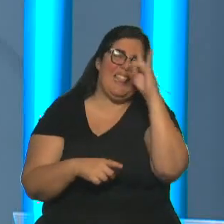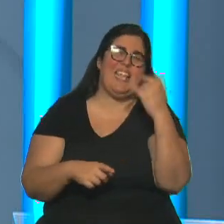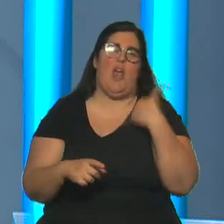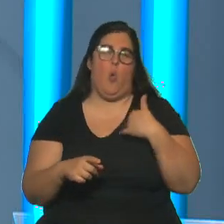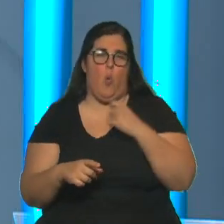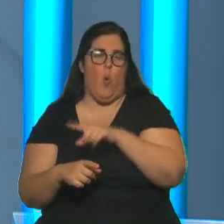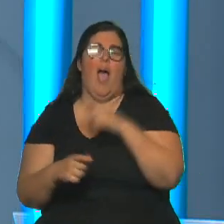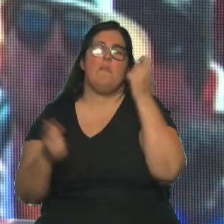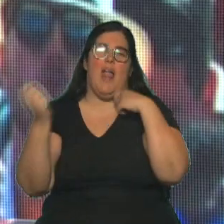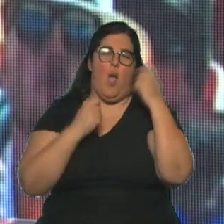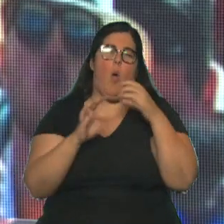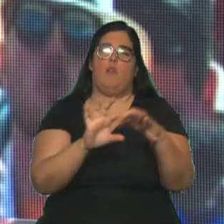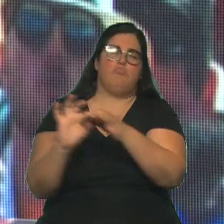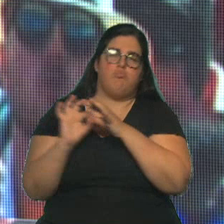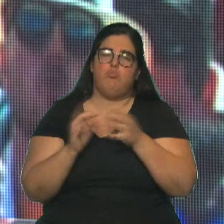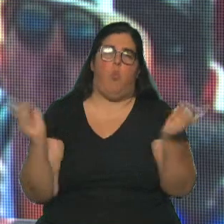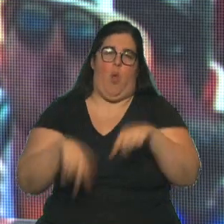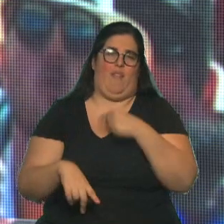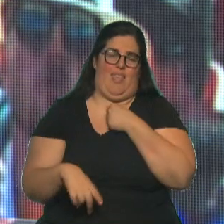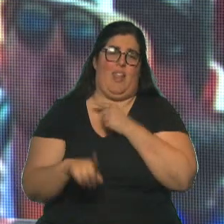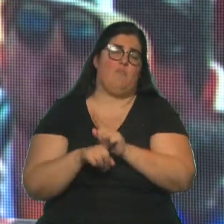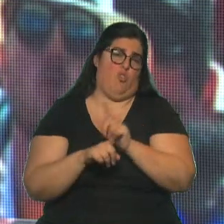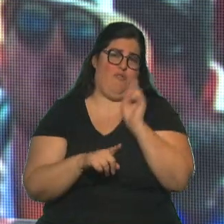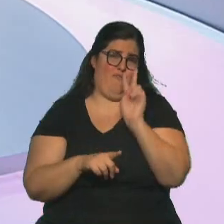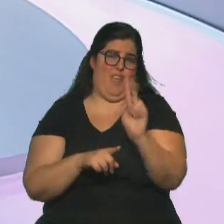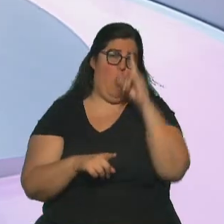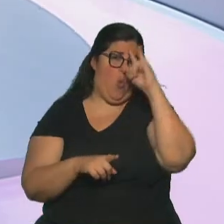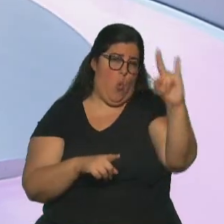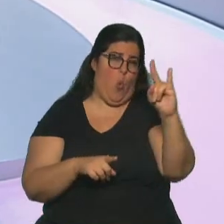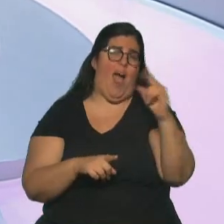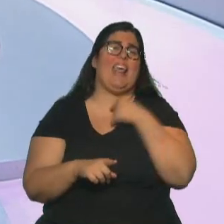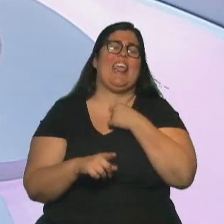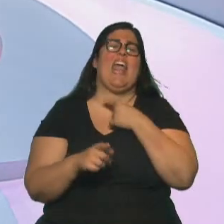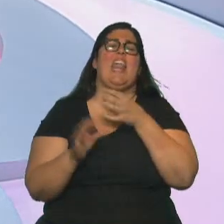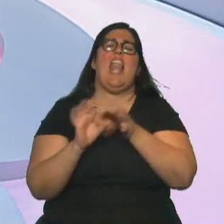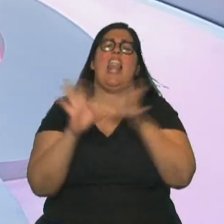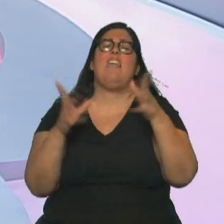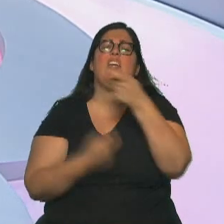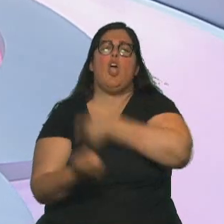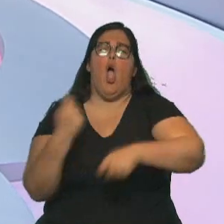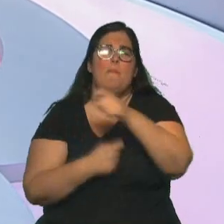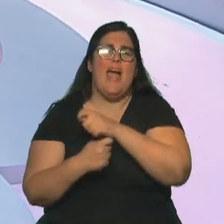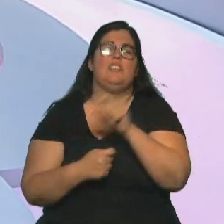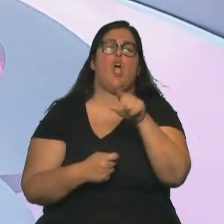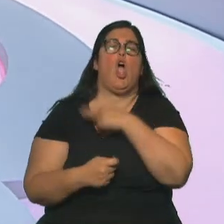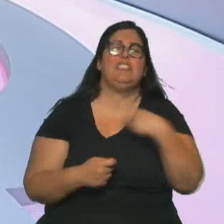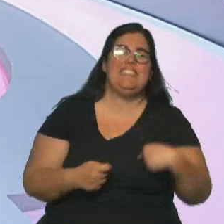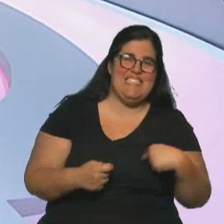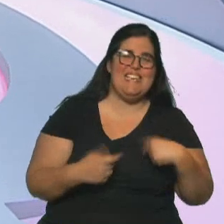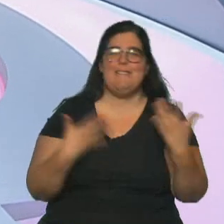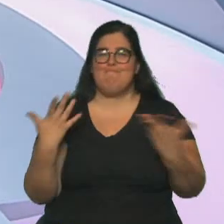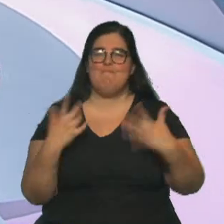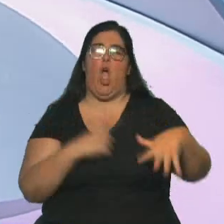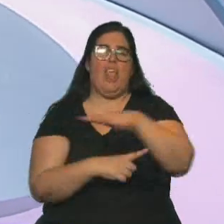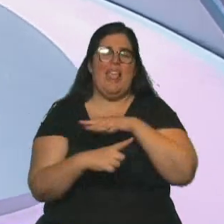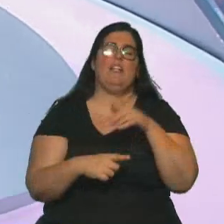y Paraguay, en un contexto en el que Uruguay, ¿no? Planteando, bueno, un tratado de libre comercio con China. Así que me parece, bueno,